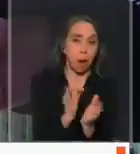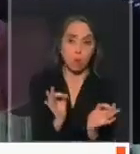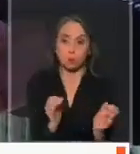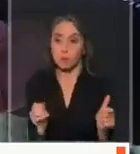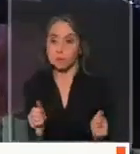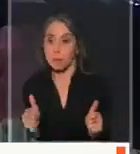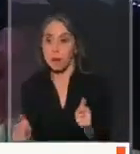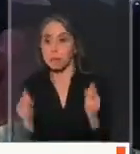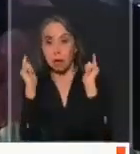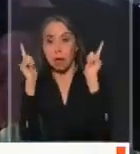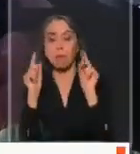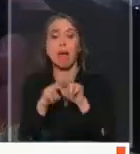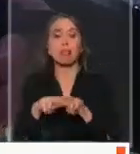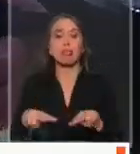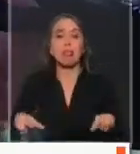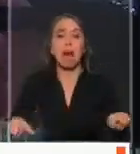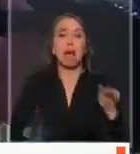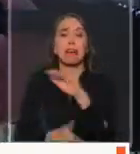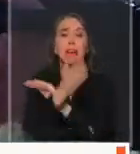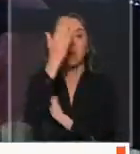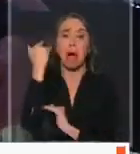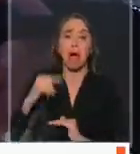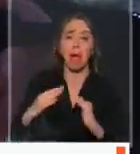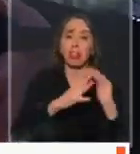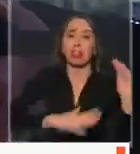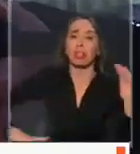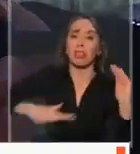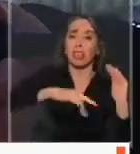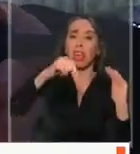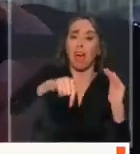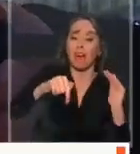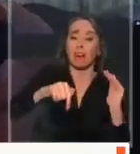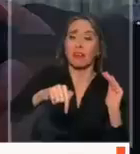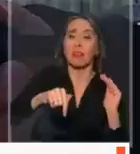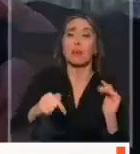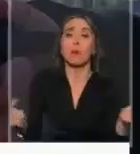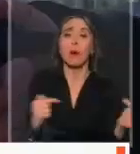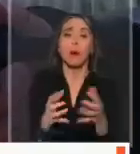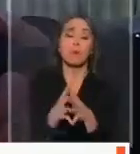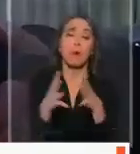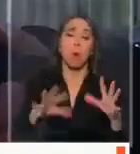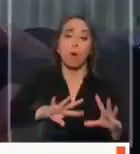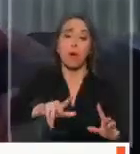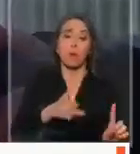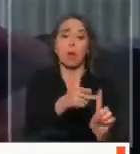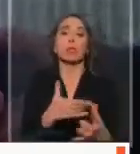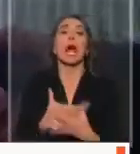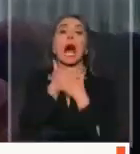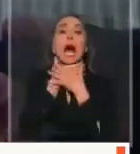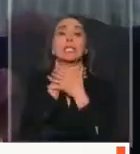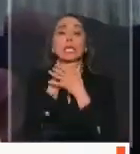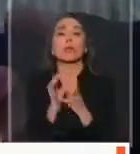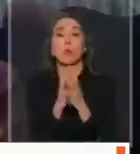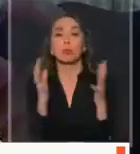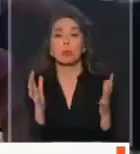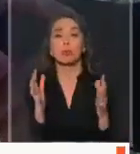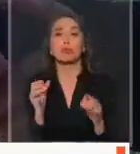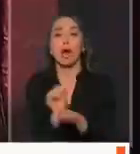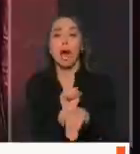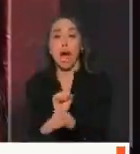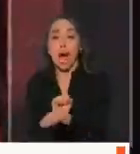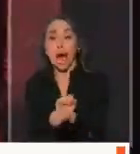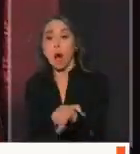Y de una parte hasta ahora llegó mucha delincuencia, mucho asalto. Y ya estaban haciendo encerronas